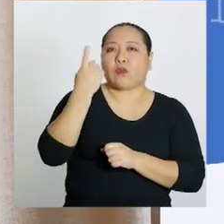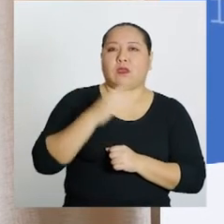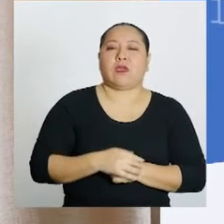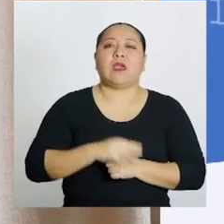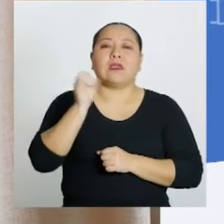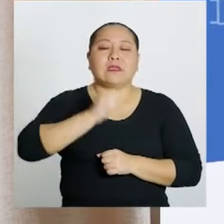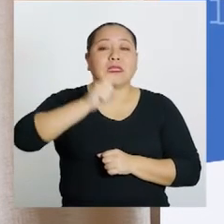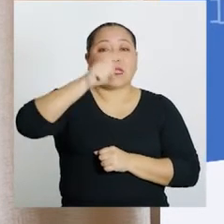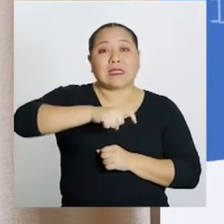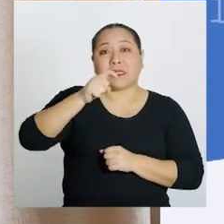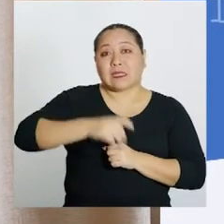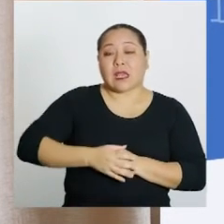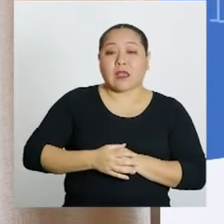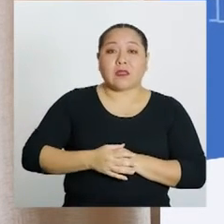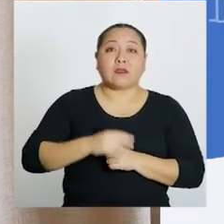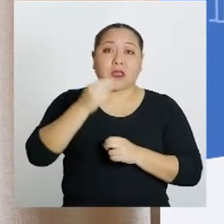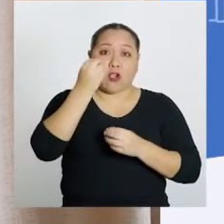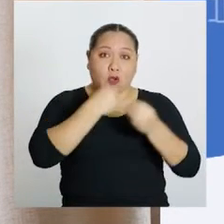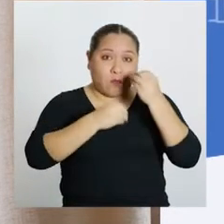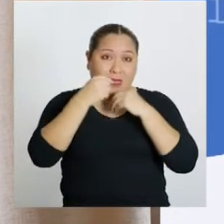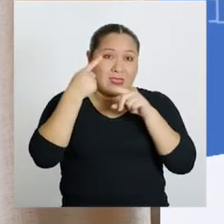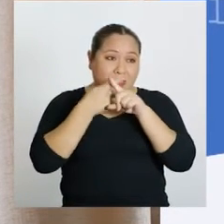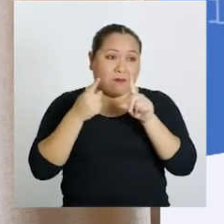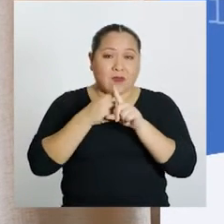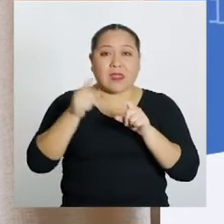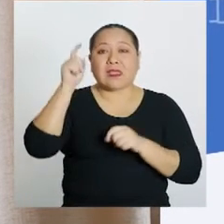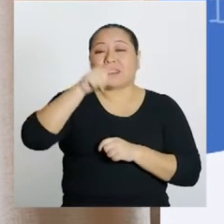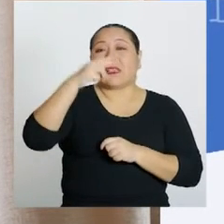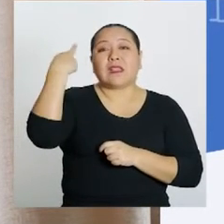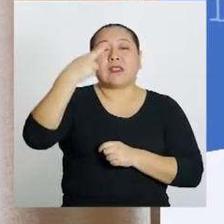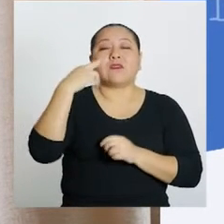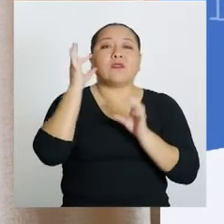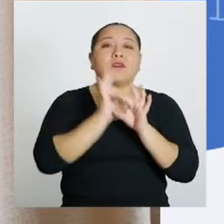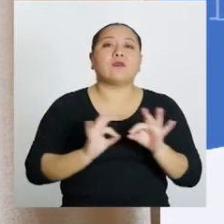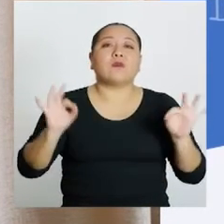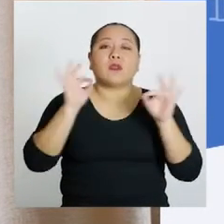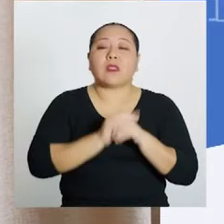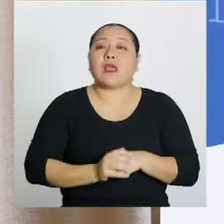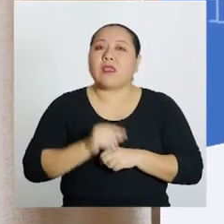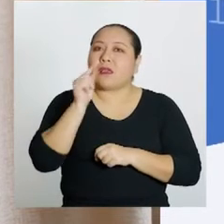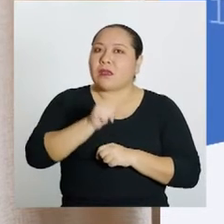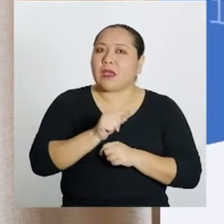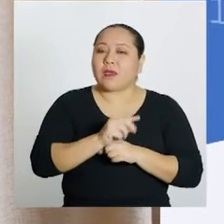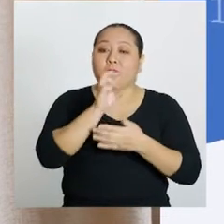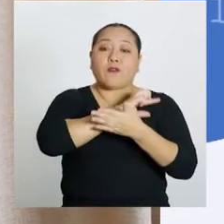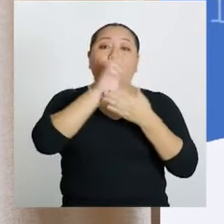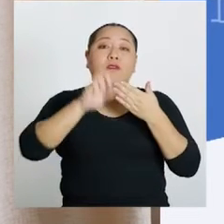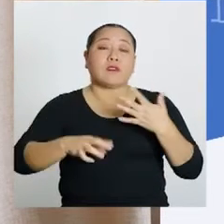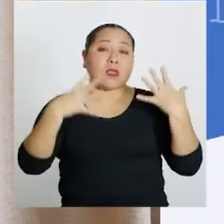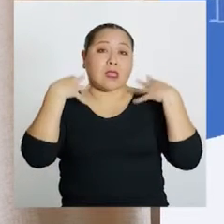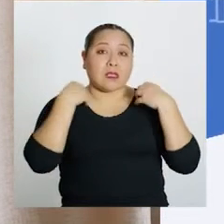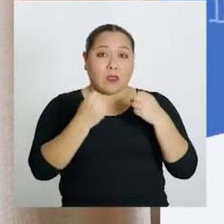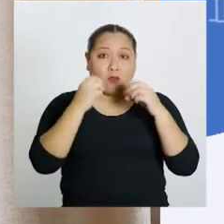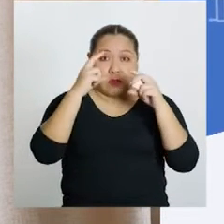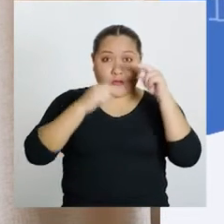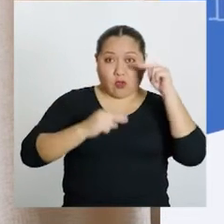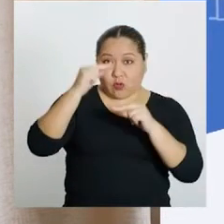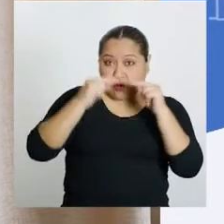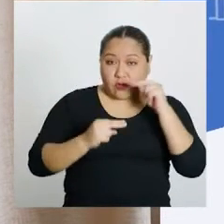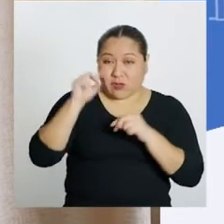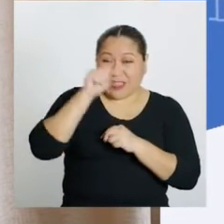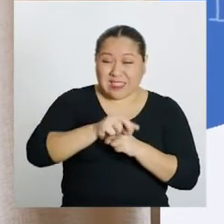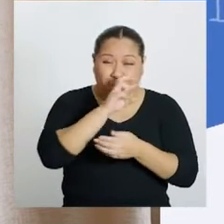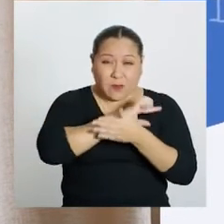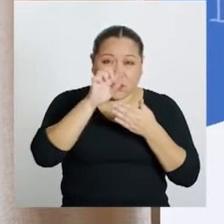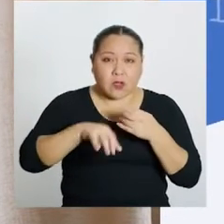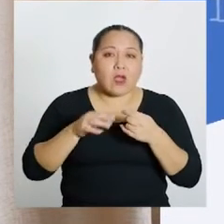tiene requerimientos nutricionales distintos. Y es por eso importante que sea un profesional en nutrición el profesional a cargo